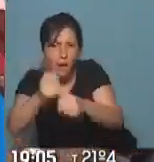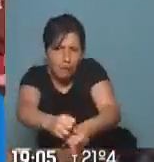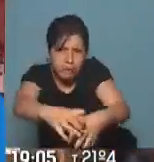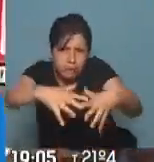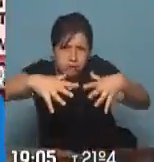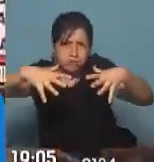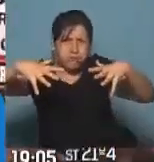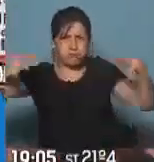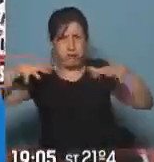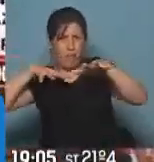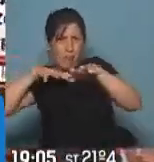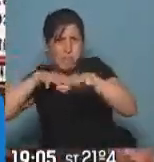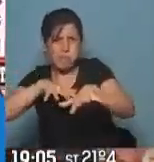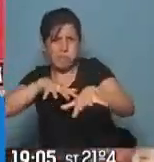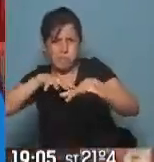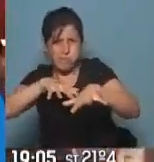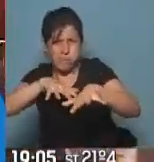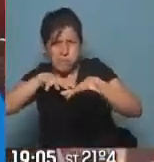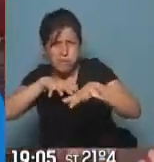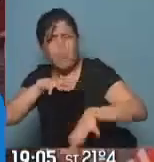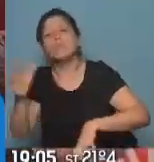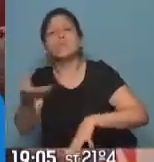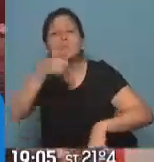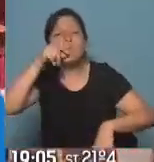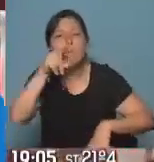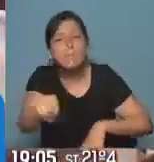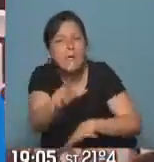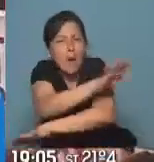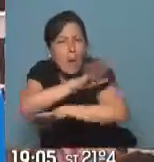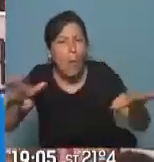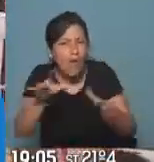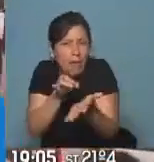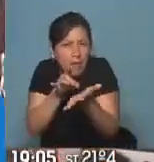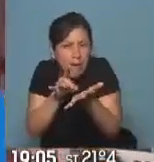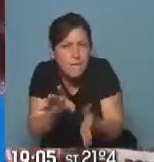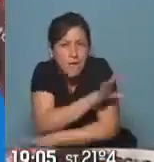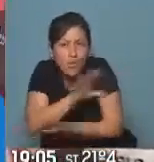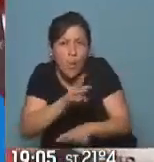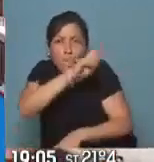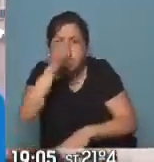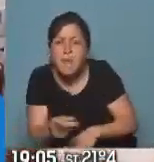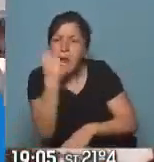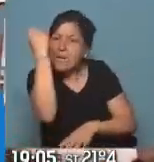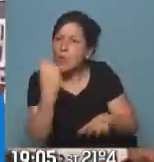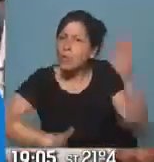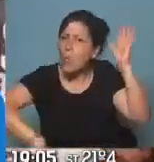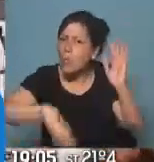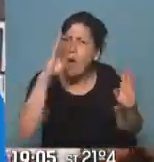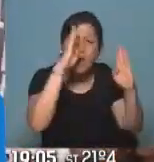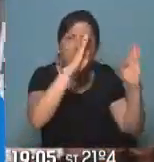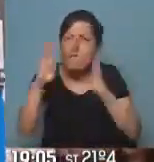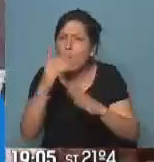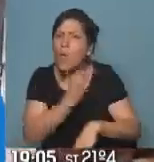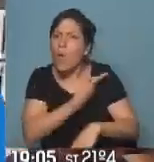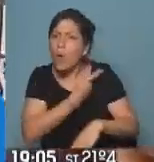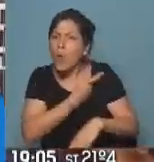multitudinaria movilización. Reclaman el cese de los despidos y un plan económico que haga foco en la crisis que atraviesa